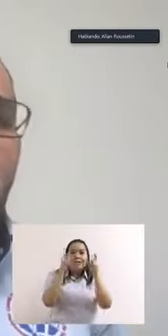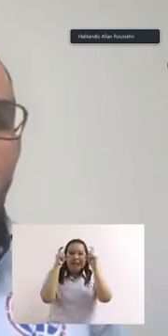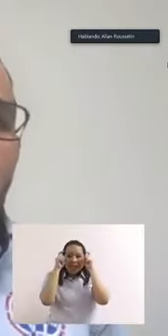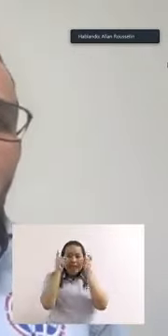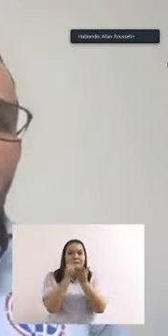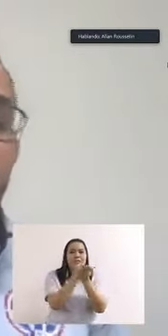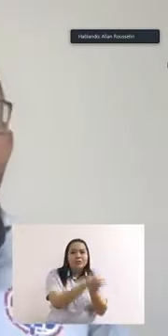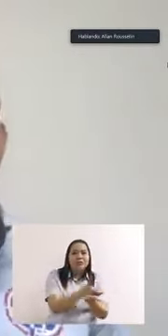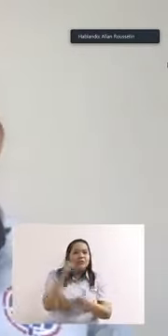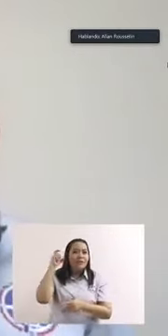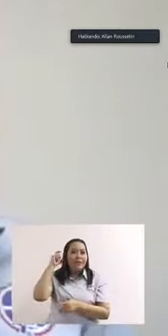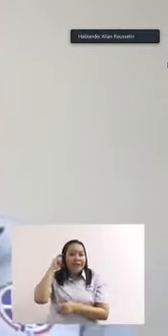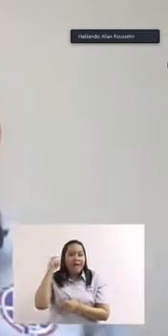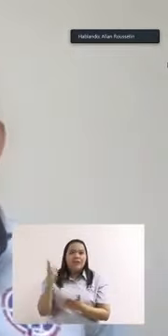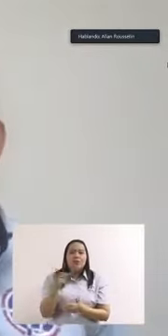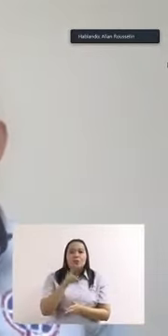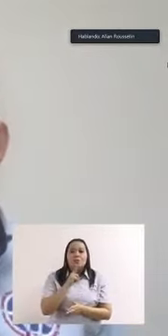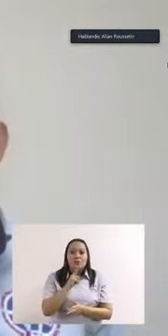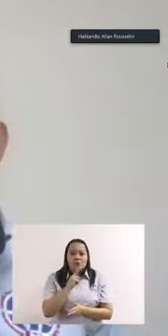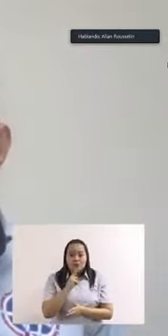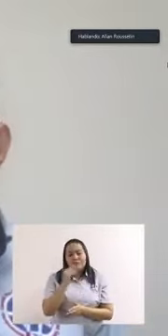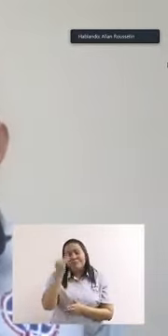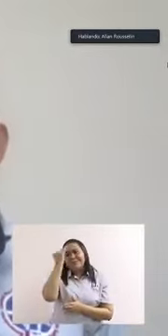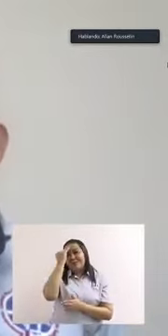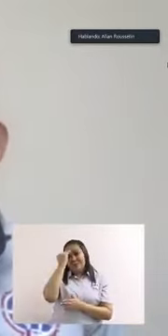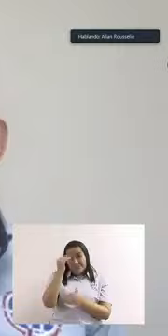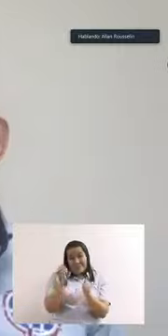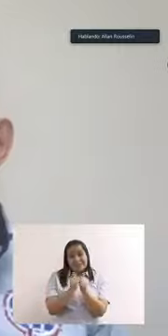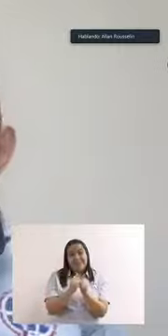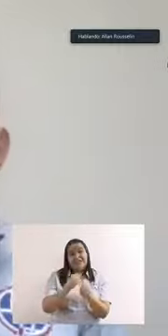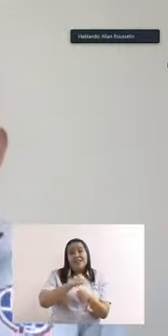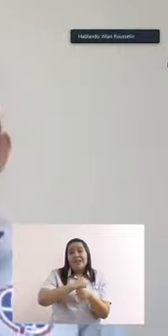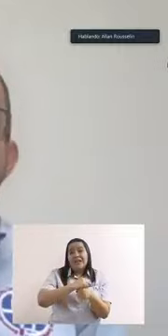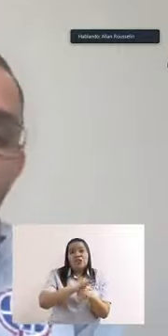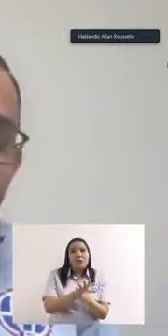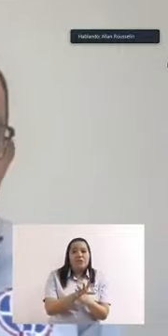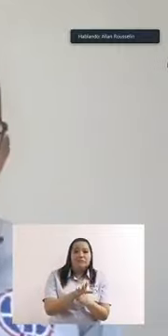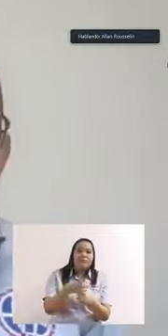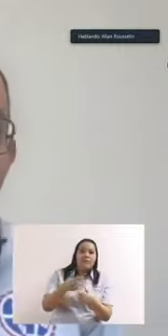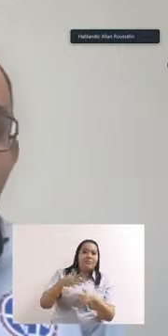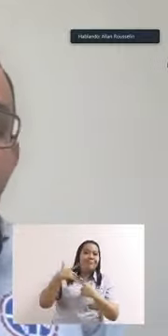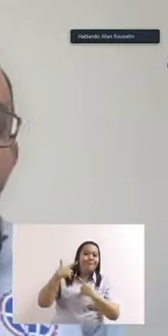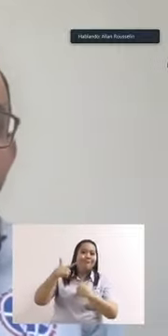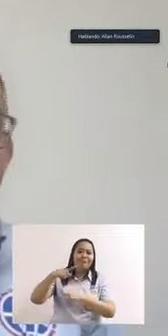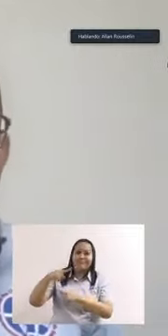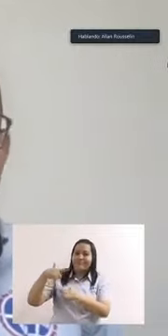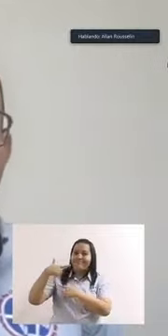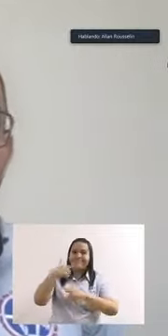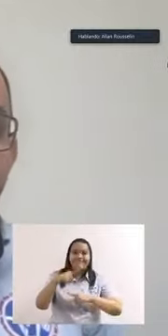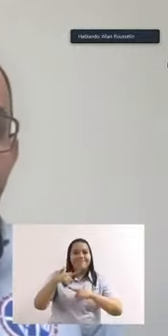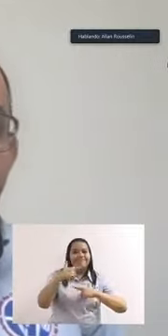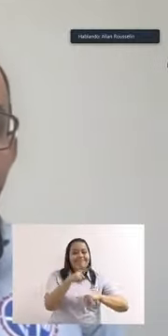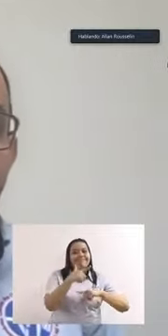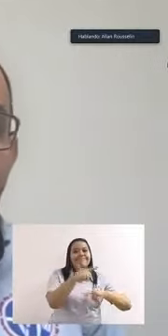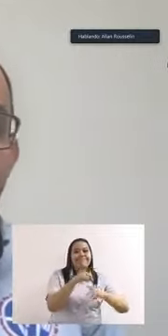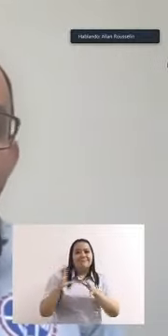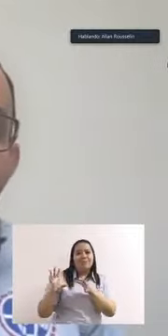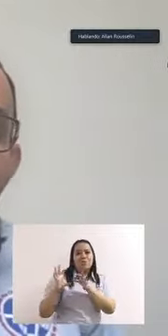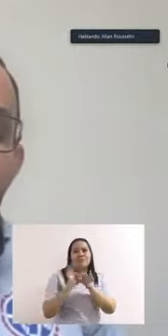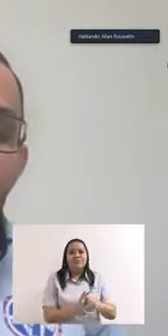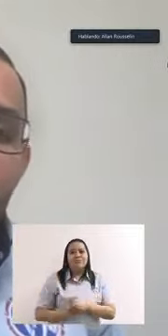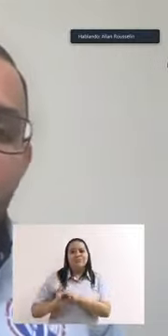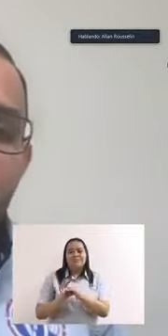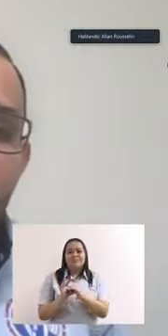trabaja. Pues sabemos que todo esto del COVID limitó nuestras gestiones con otros países, nuestras alianzas